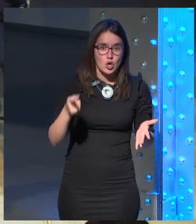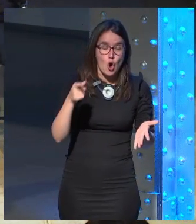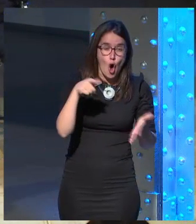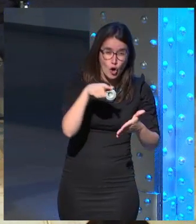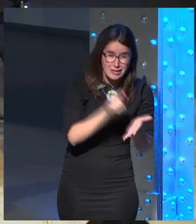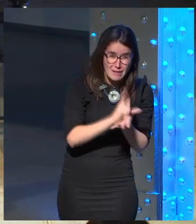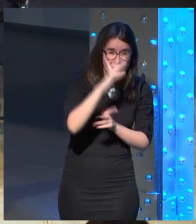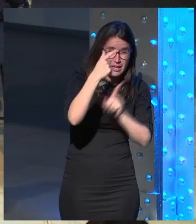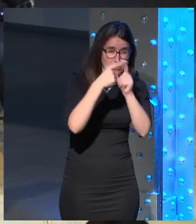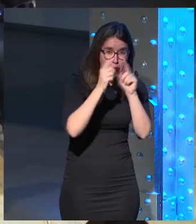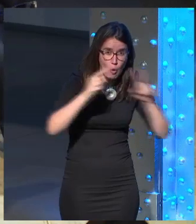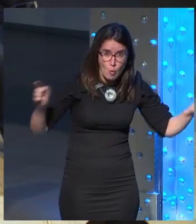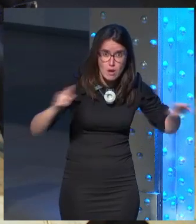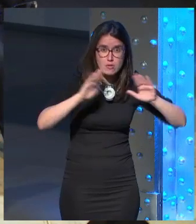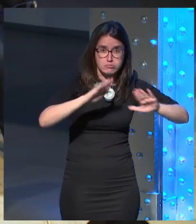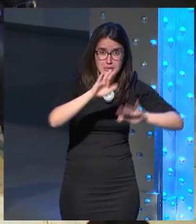¿Un año en el espacio?